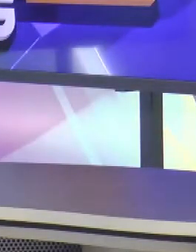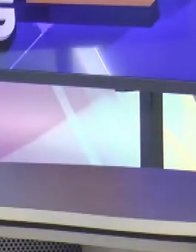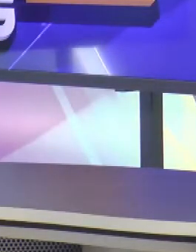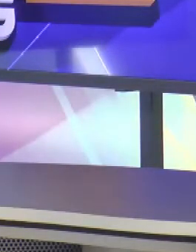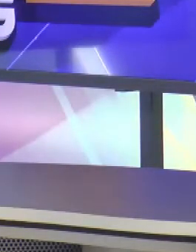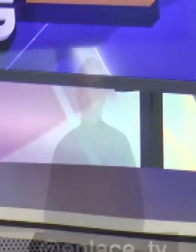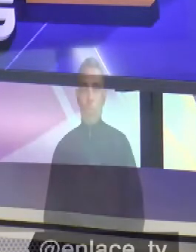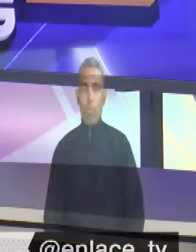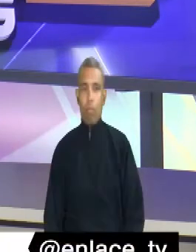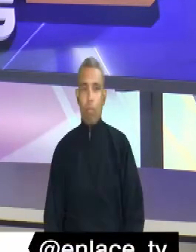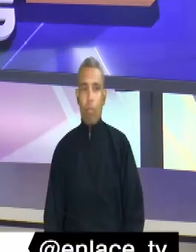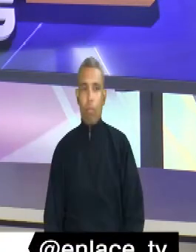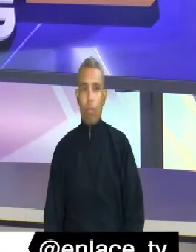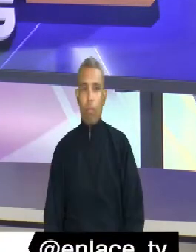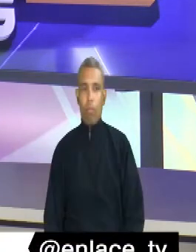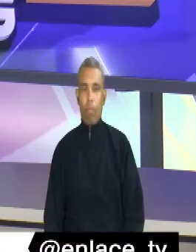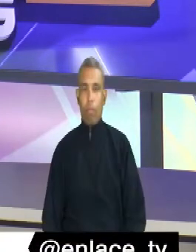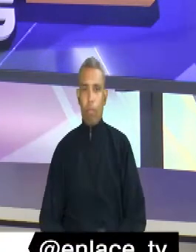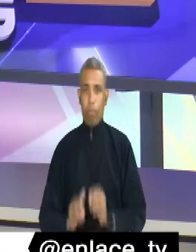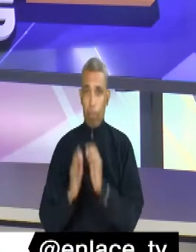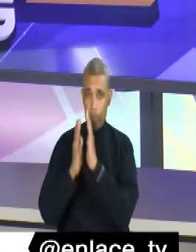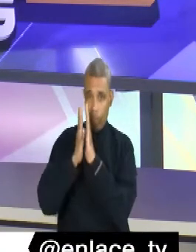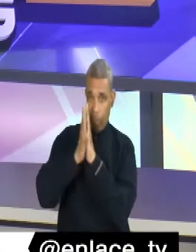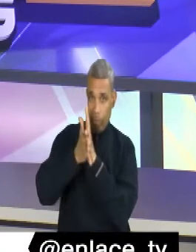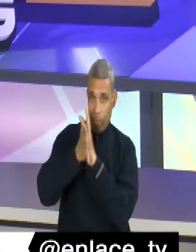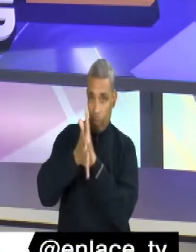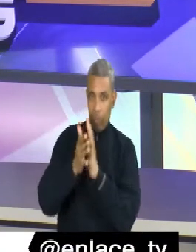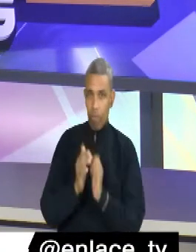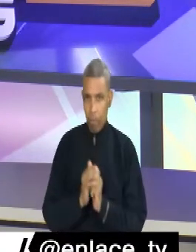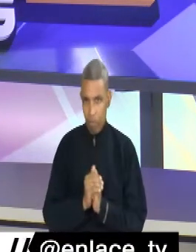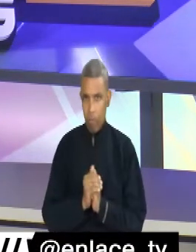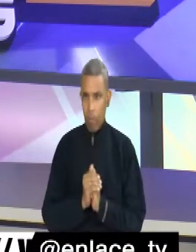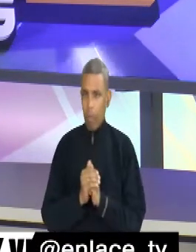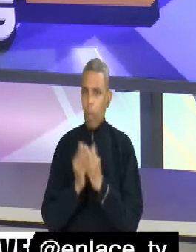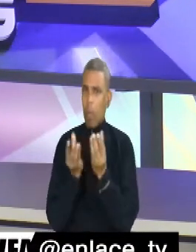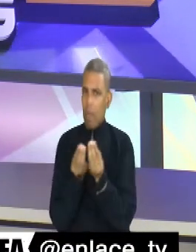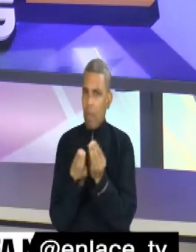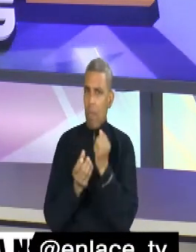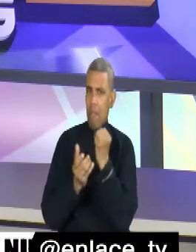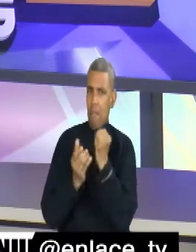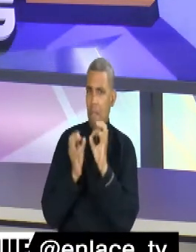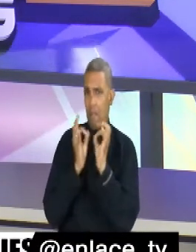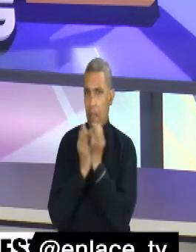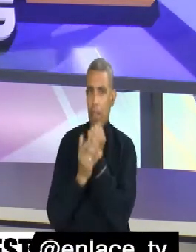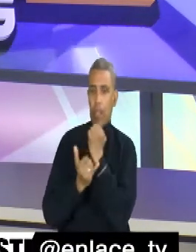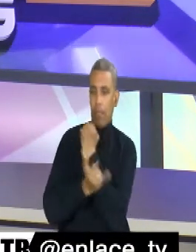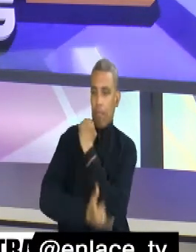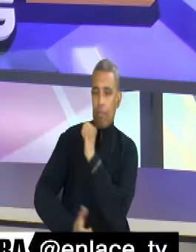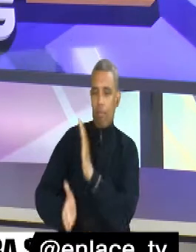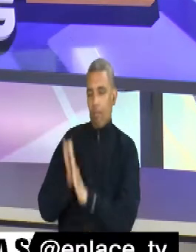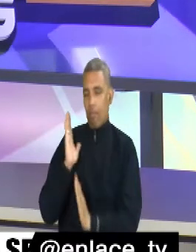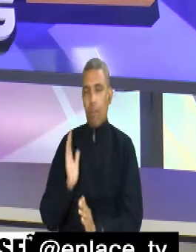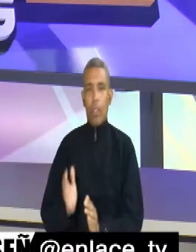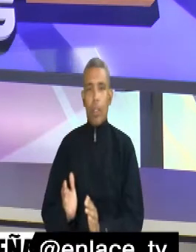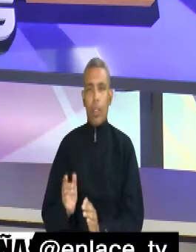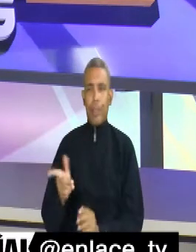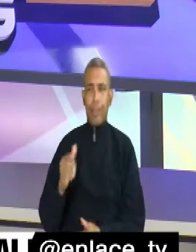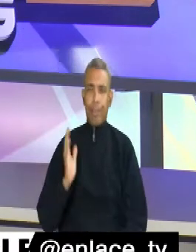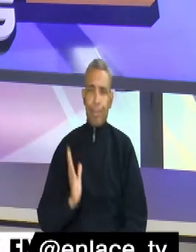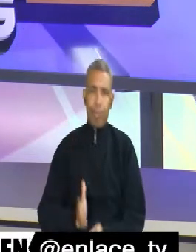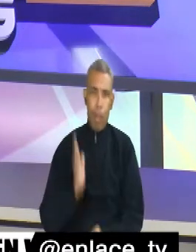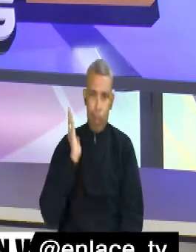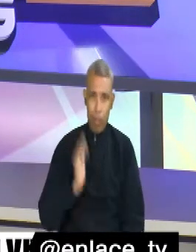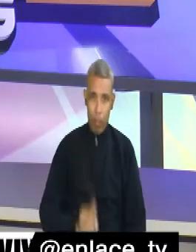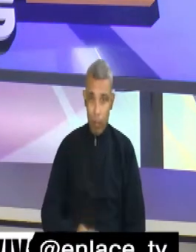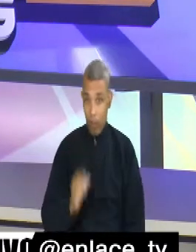Comenzamos con el desarrollo de nuestra información. Paseo familiar terminó en tragedia. Un hombre de 31 años de edad, identificado como